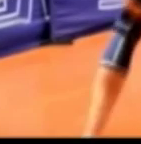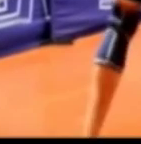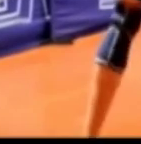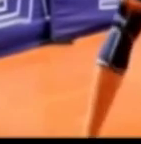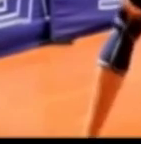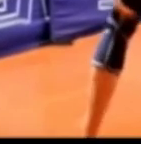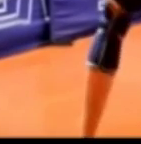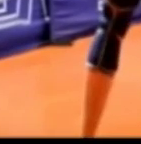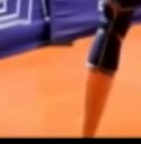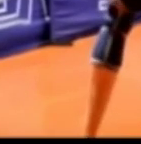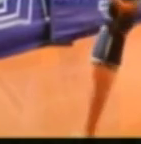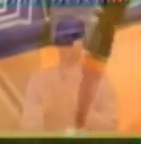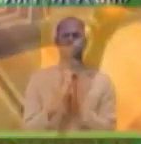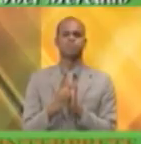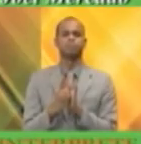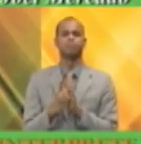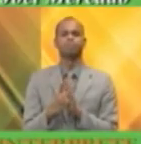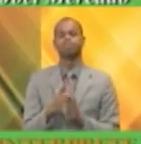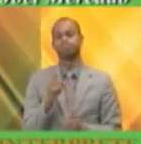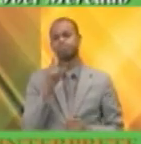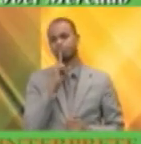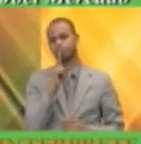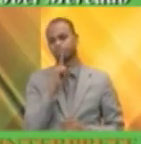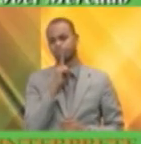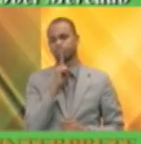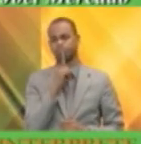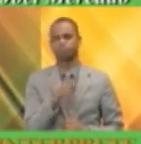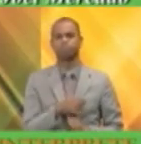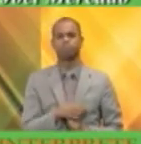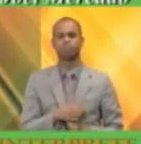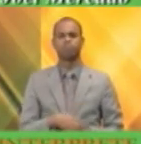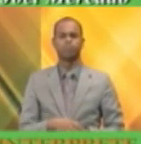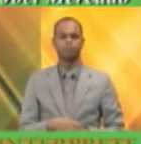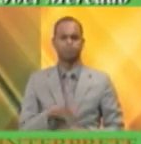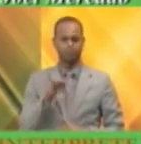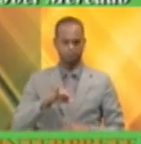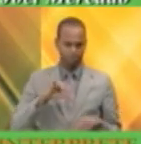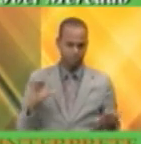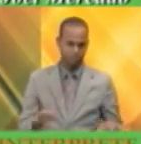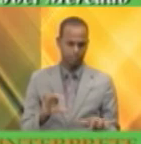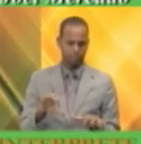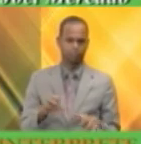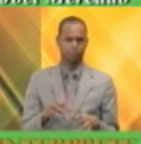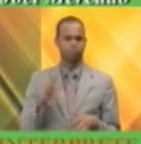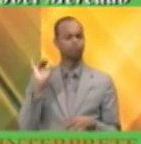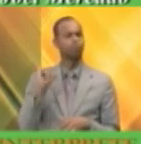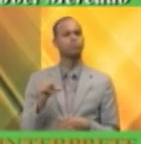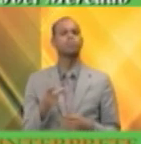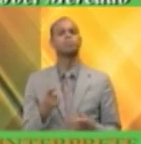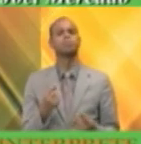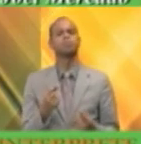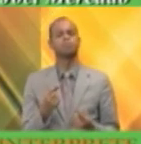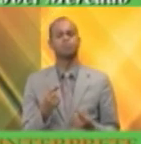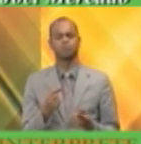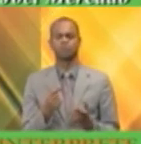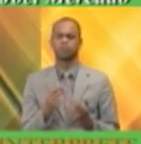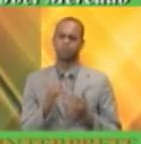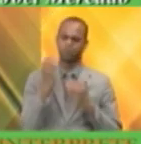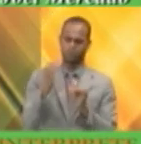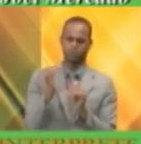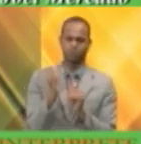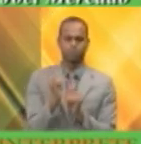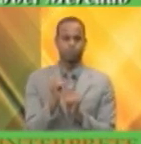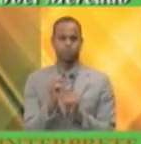personas con discapacidad. Ciertamente, cuando hablamos de esos fenómenos, eso no limita un poco con